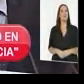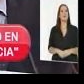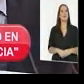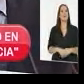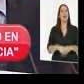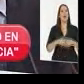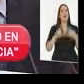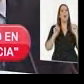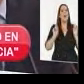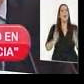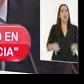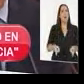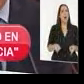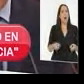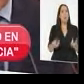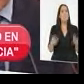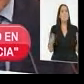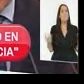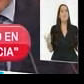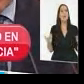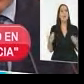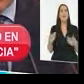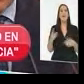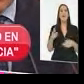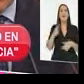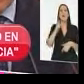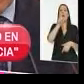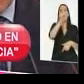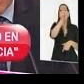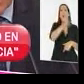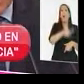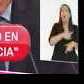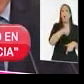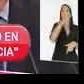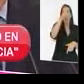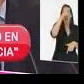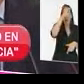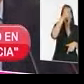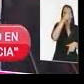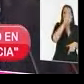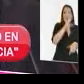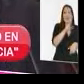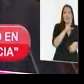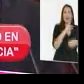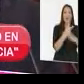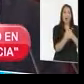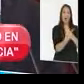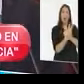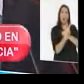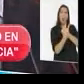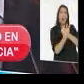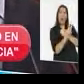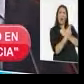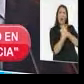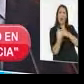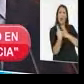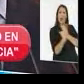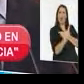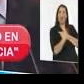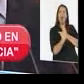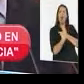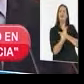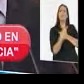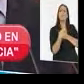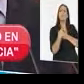dos bandos? No, creo totalmente en la avenida del medio y trabajo para eso. La Argentina tiene que salir de esa confrontación del blanco y negro, de matar